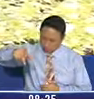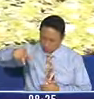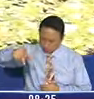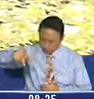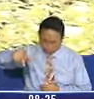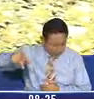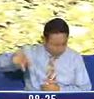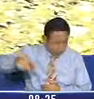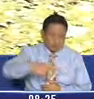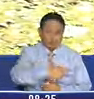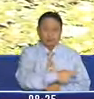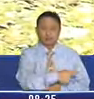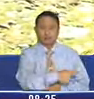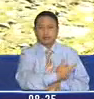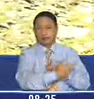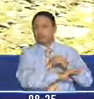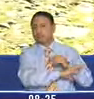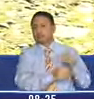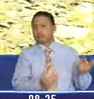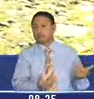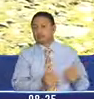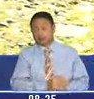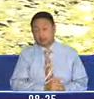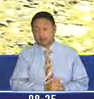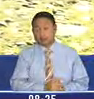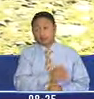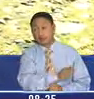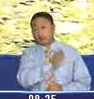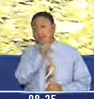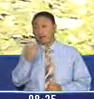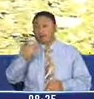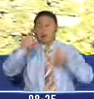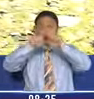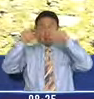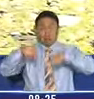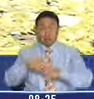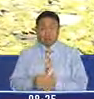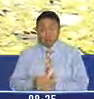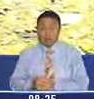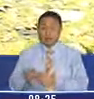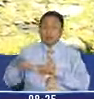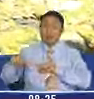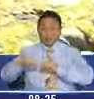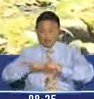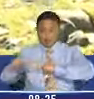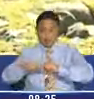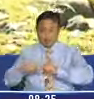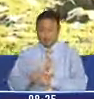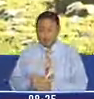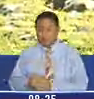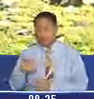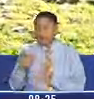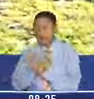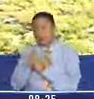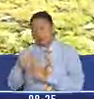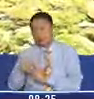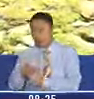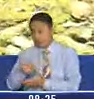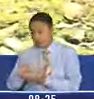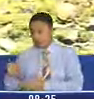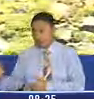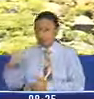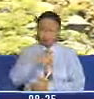hubo. Pero no supimos qué era. De ahí tuvimos que ir a hacer las gestiones allá en la mañana de Jesús. Vinieron y volvieron a poner